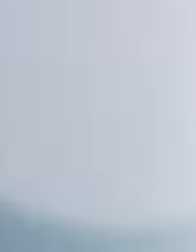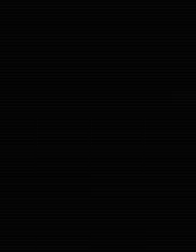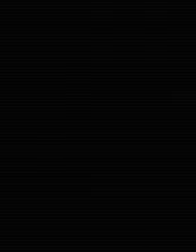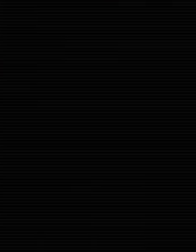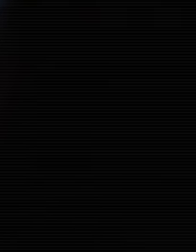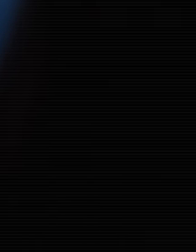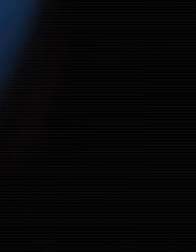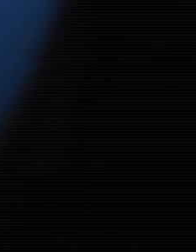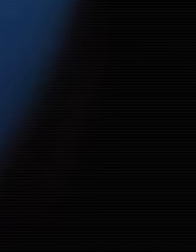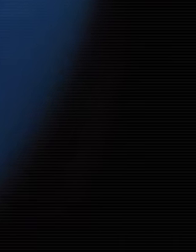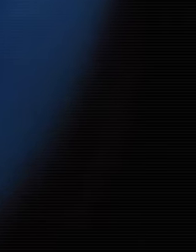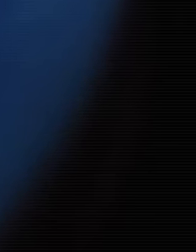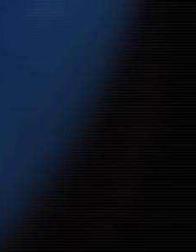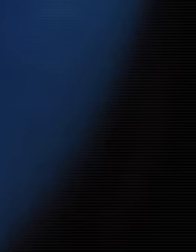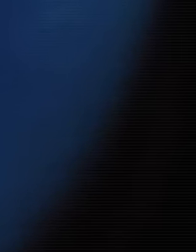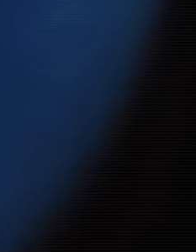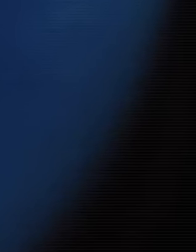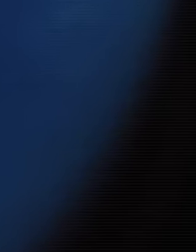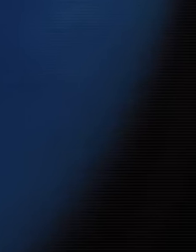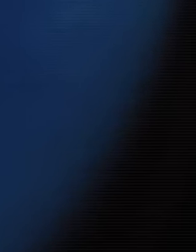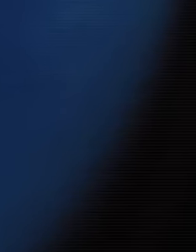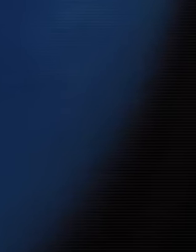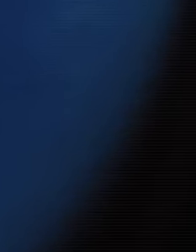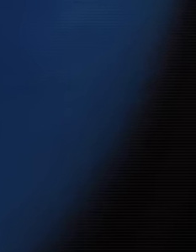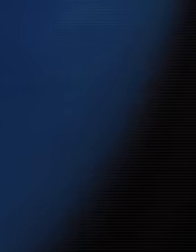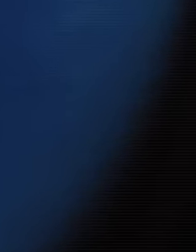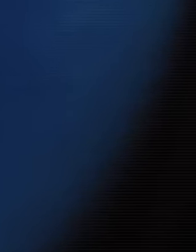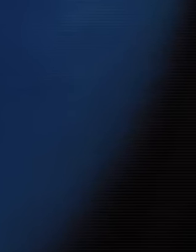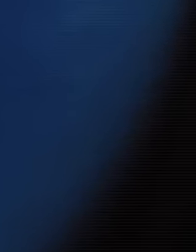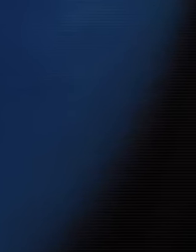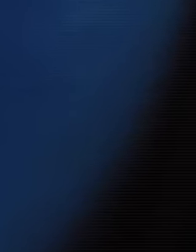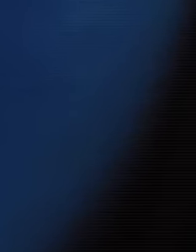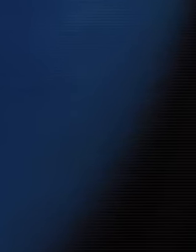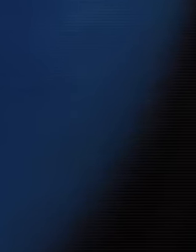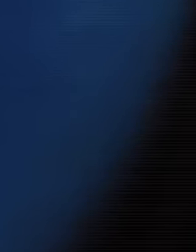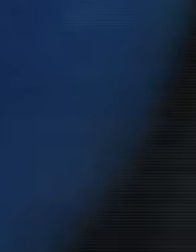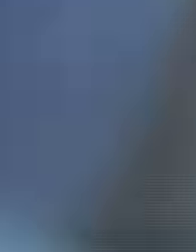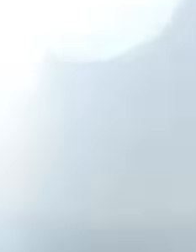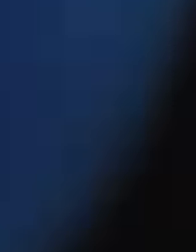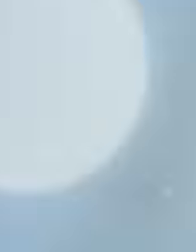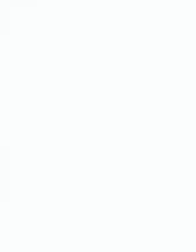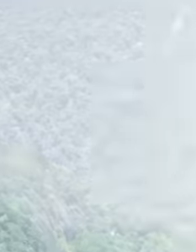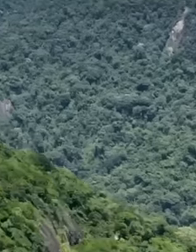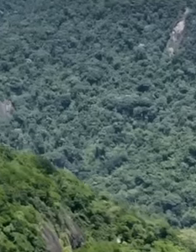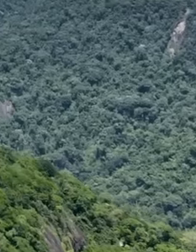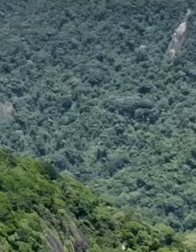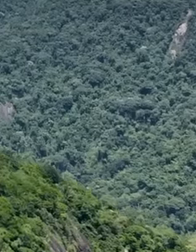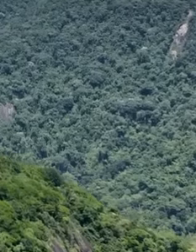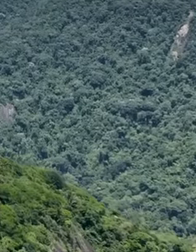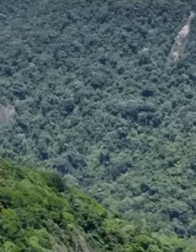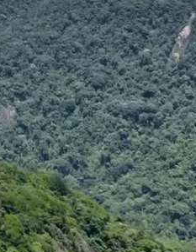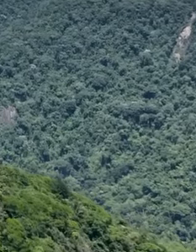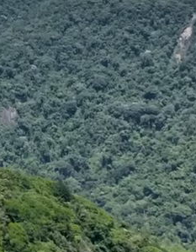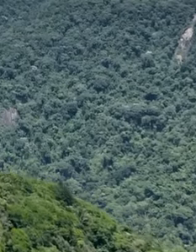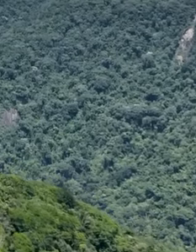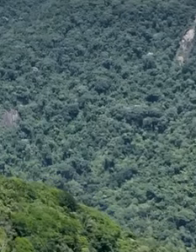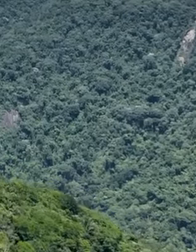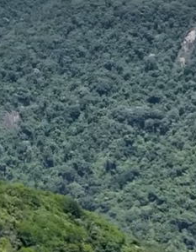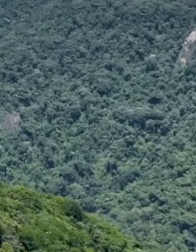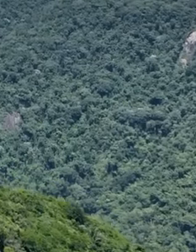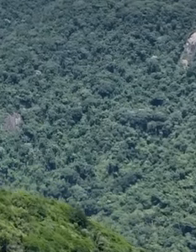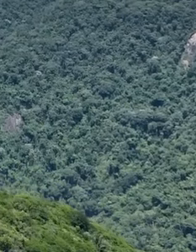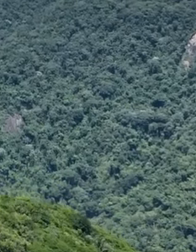primer evento internacional fuera del país. Se trata del G20, que en este año 2024